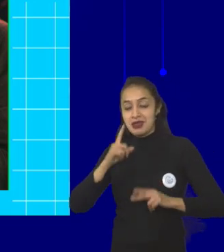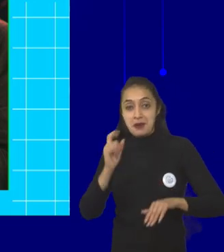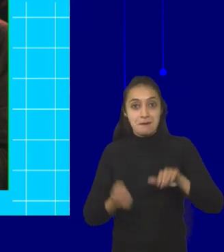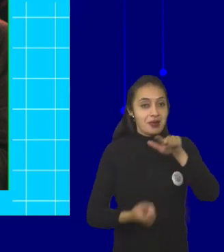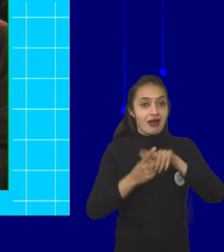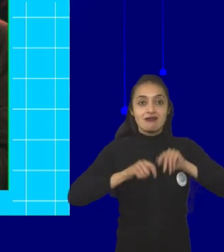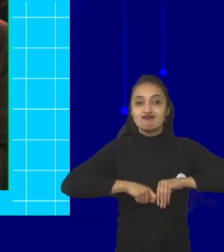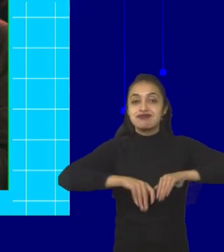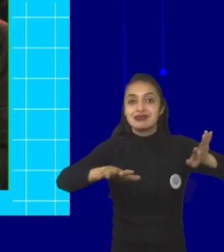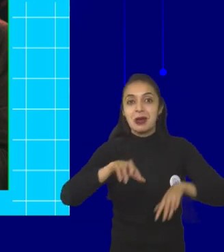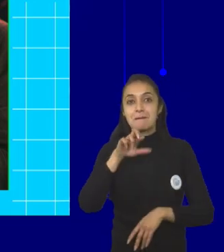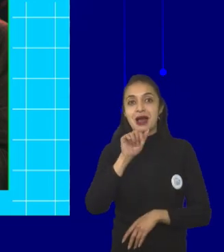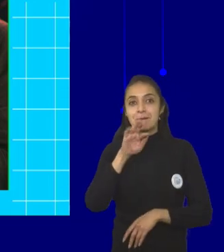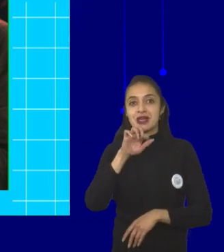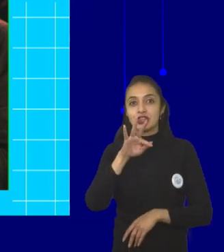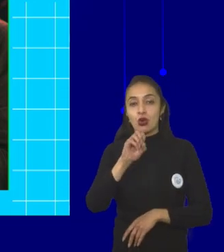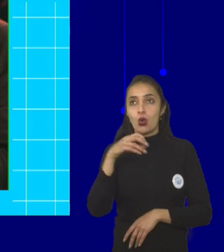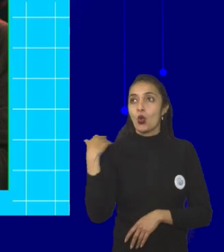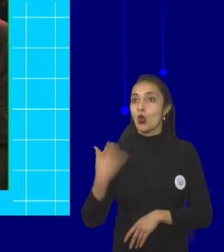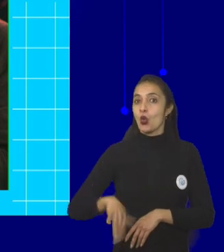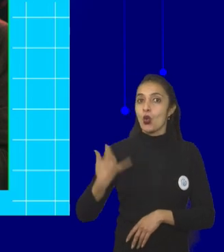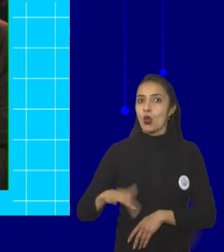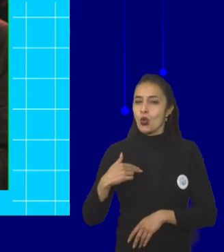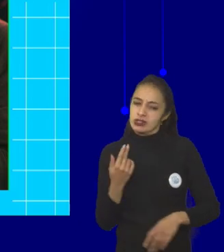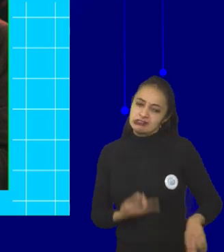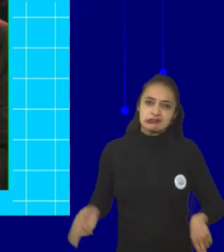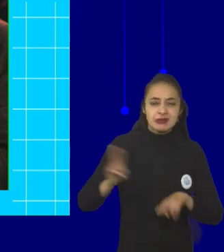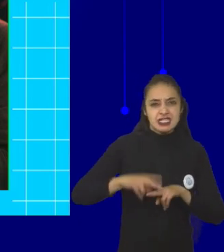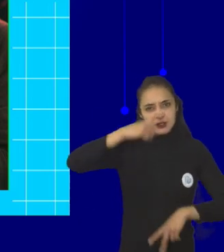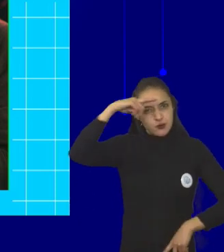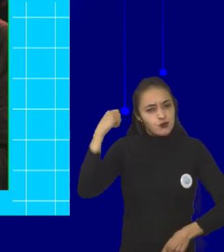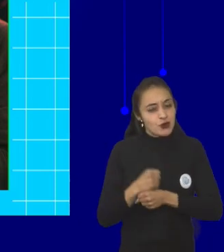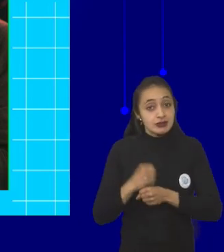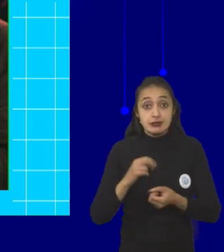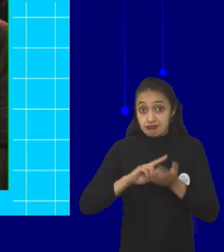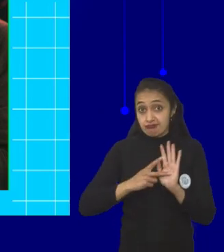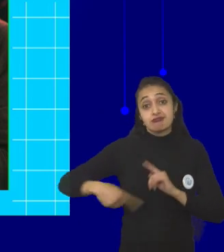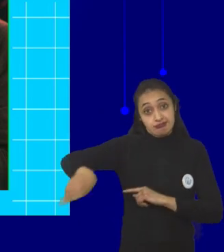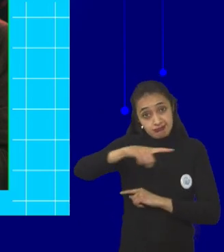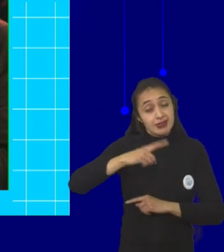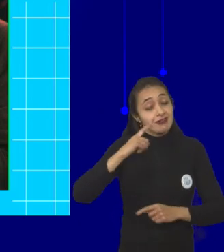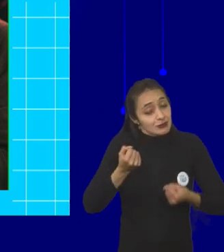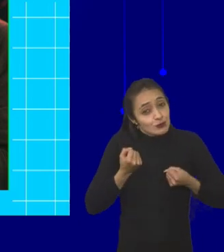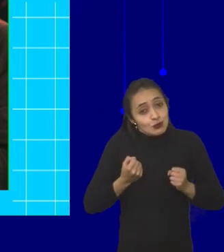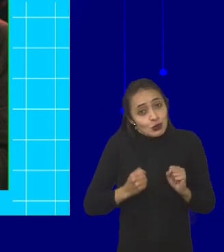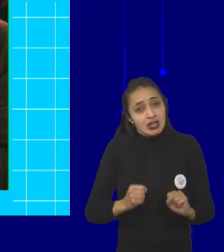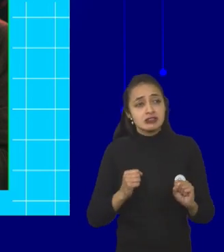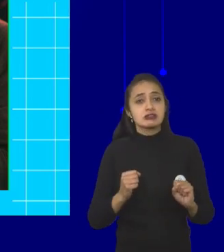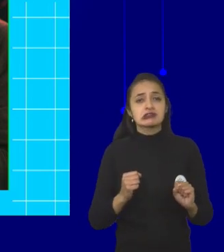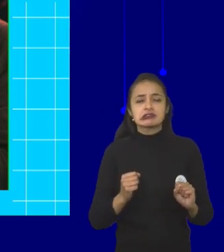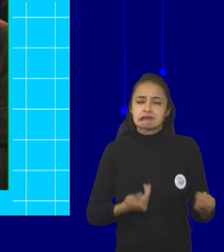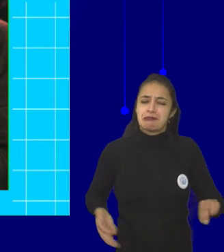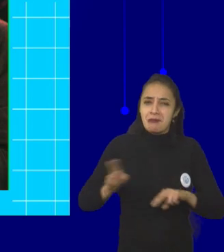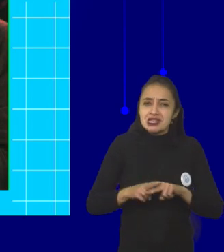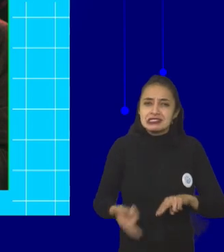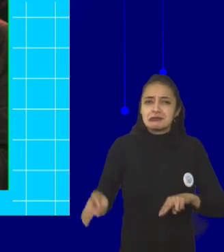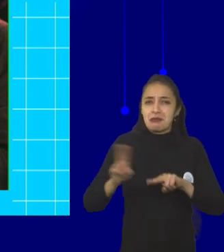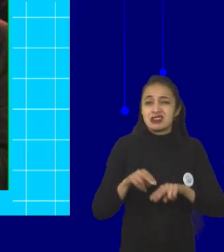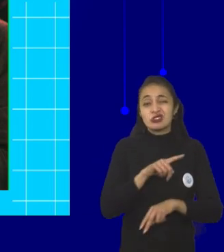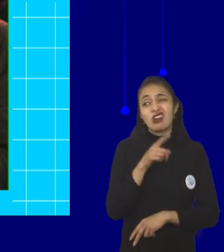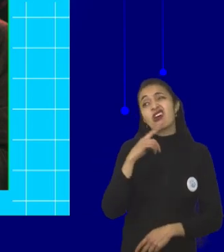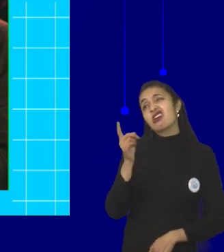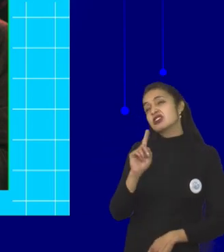gente daba el cuádruple, y uno debería ser así, darla toda y la milla extra, esa que ustedes siempre dicen,